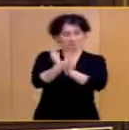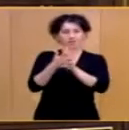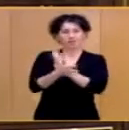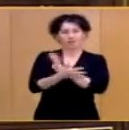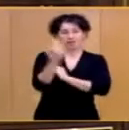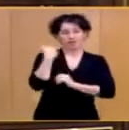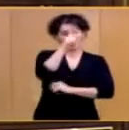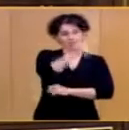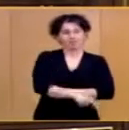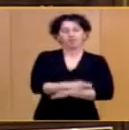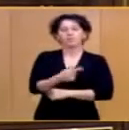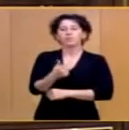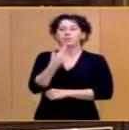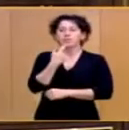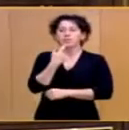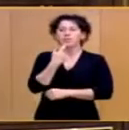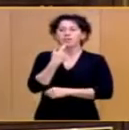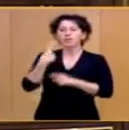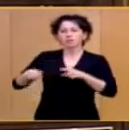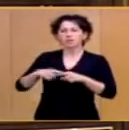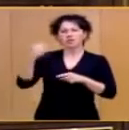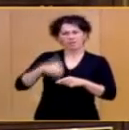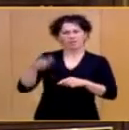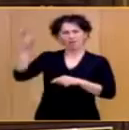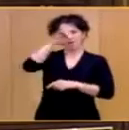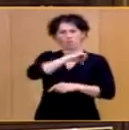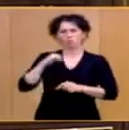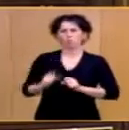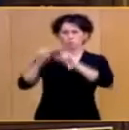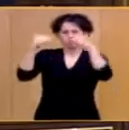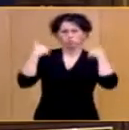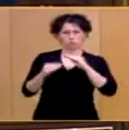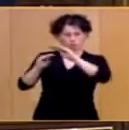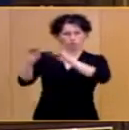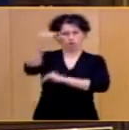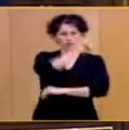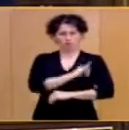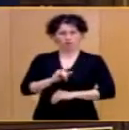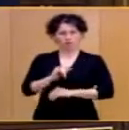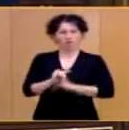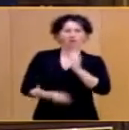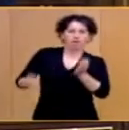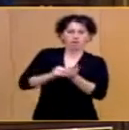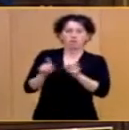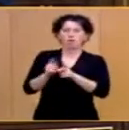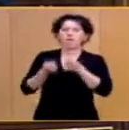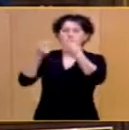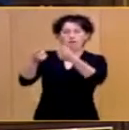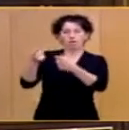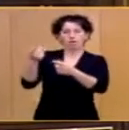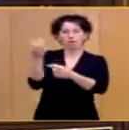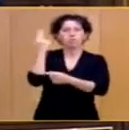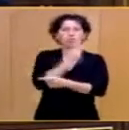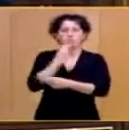las comunidades autónomas tienen competencias y están condicionadas a que las mismas comprometan recursos para su